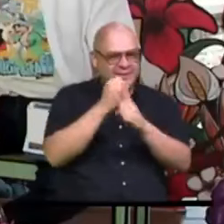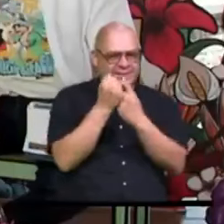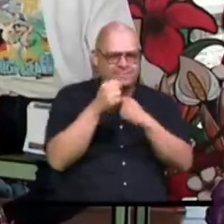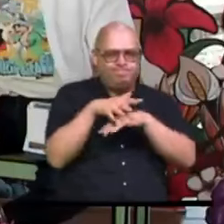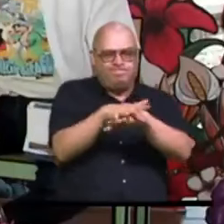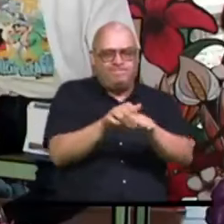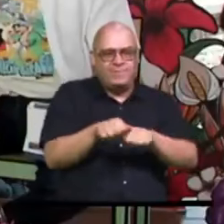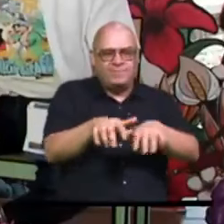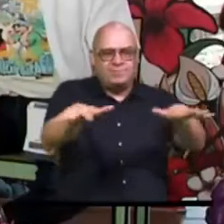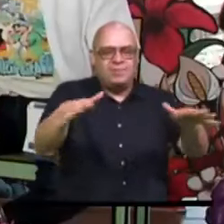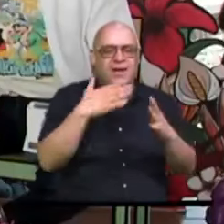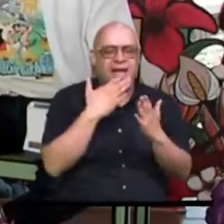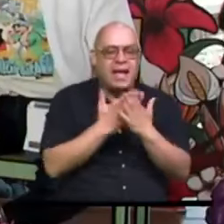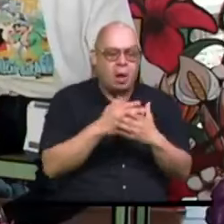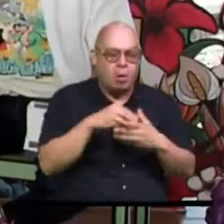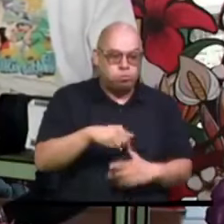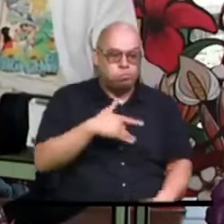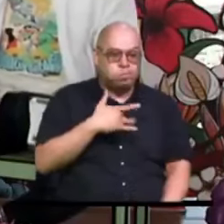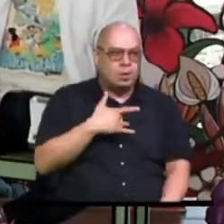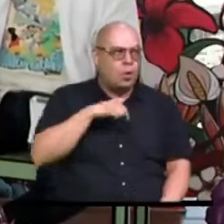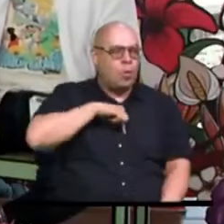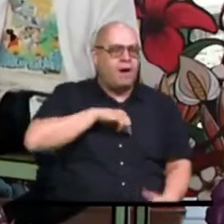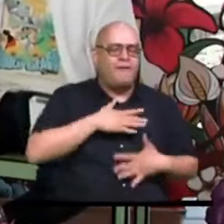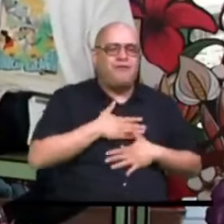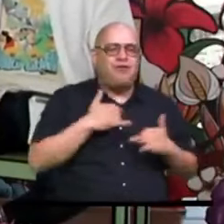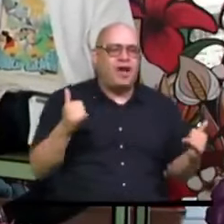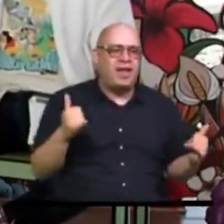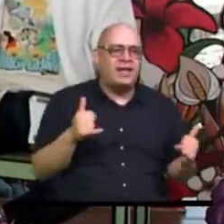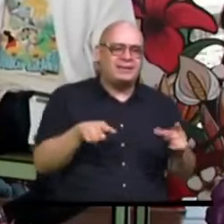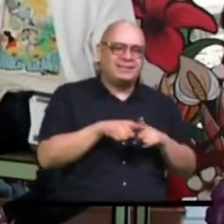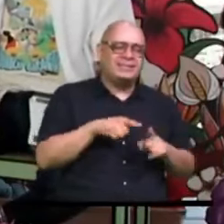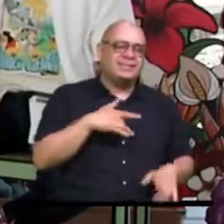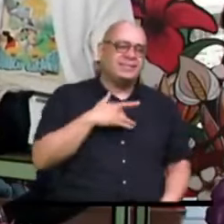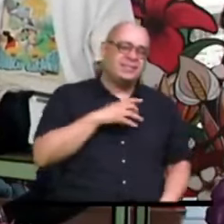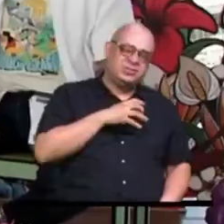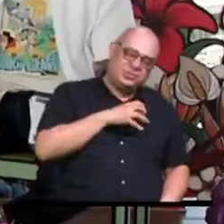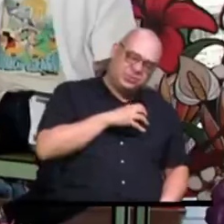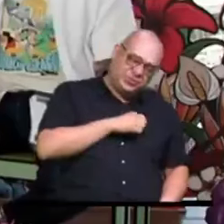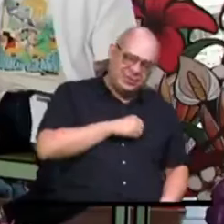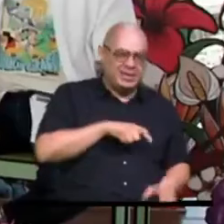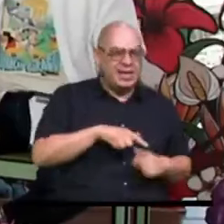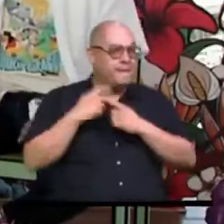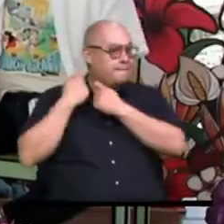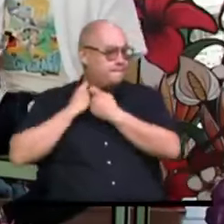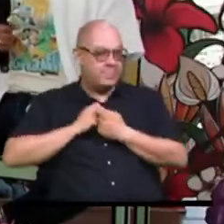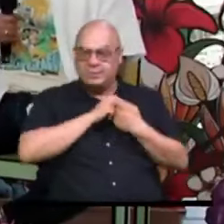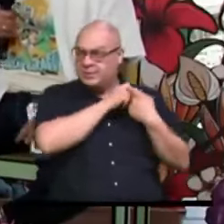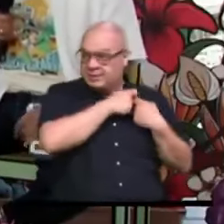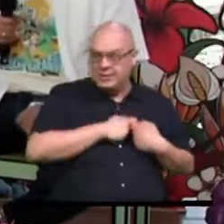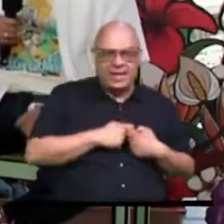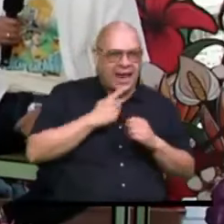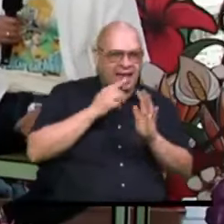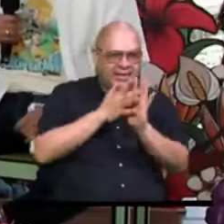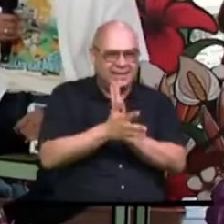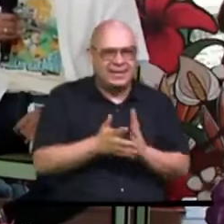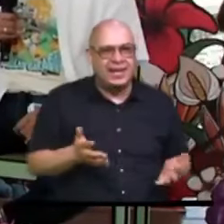estamos felices. Yo creo que sentimos como esa nostalgia y hay una sensación como durante todo el día, y Mayita lo decía al inicio de la